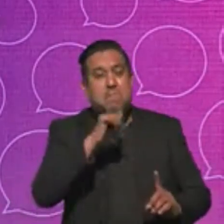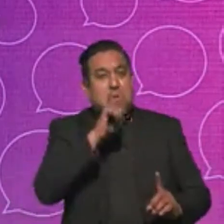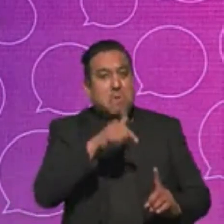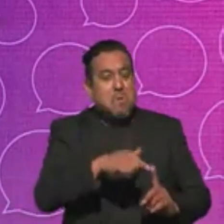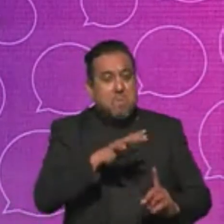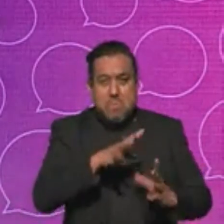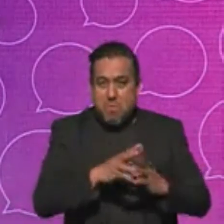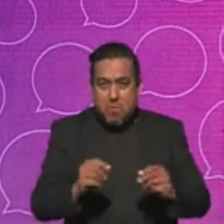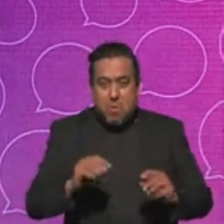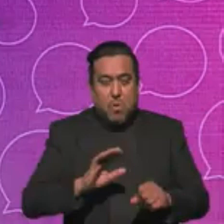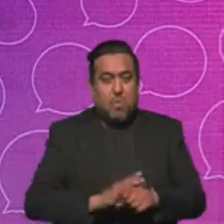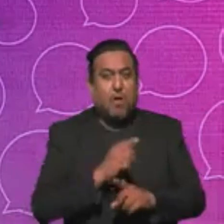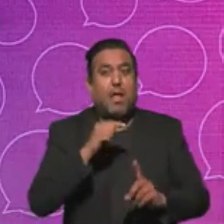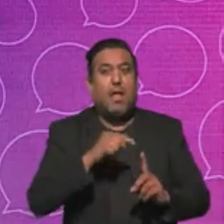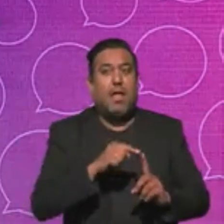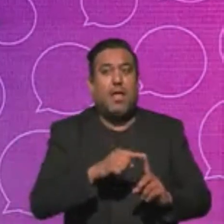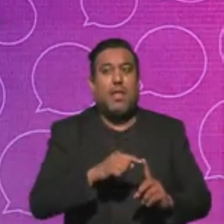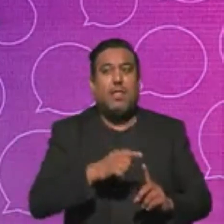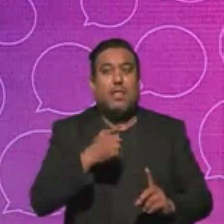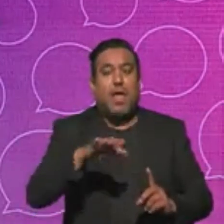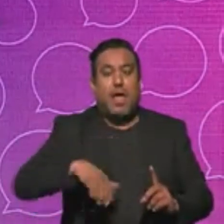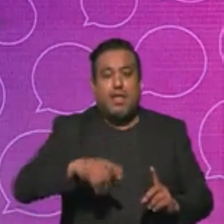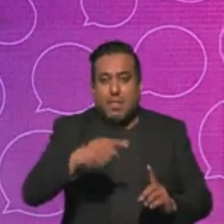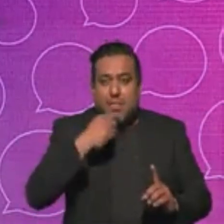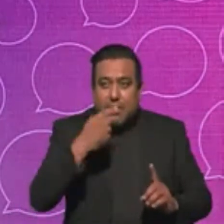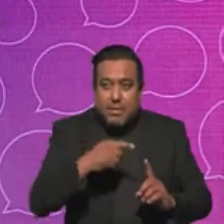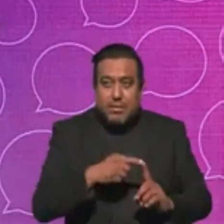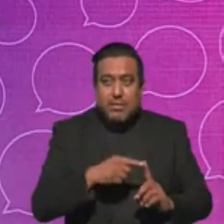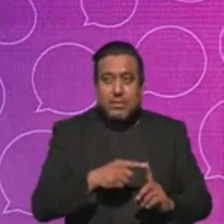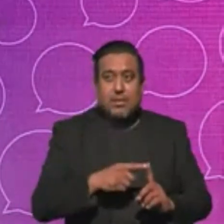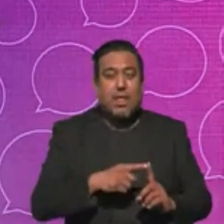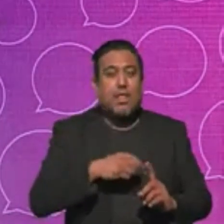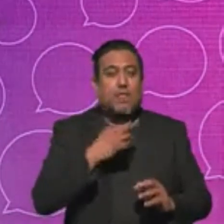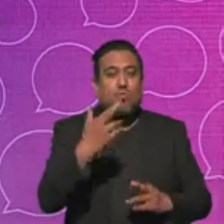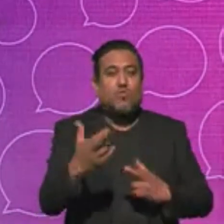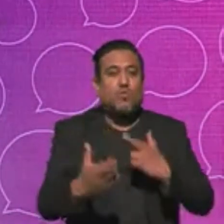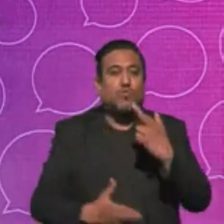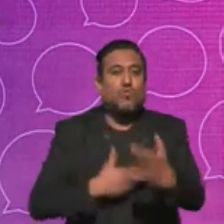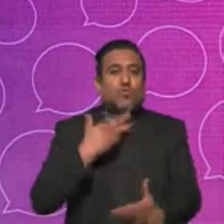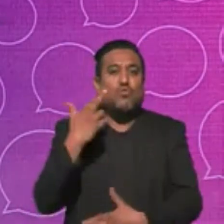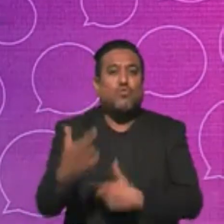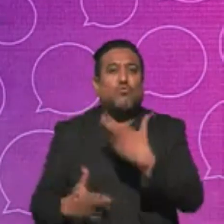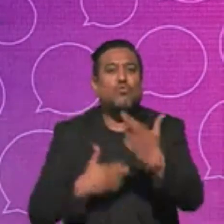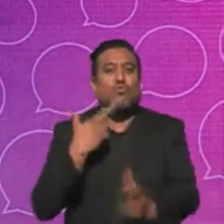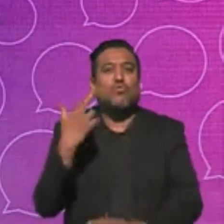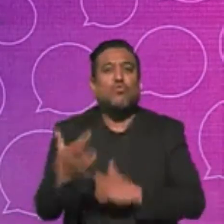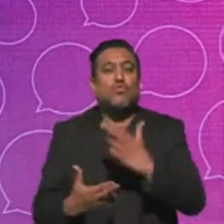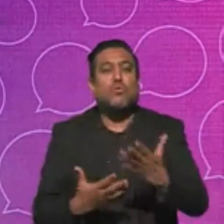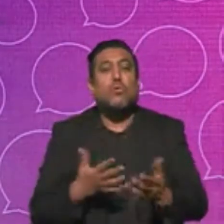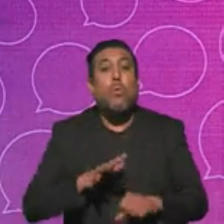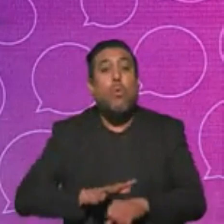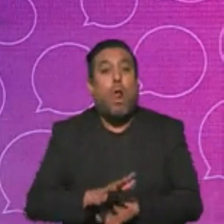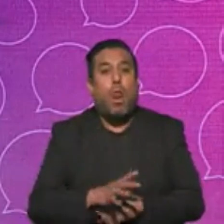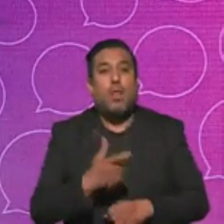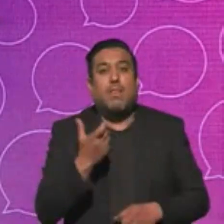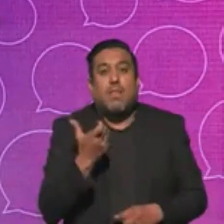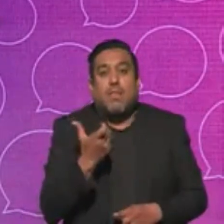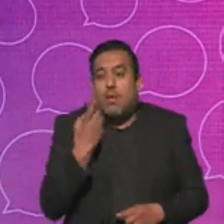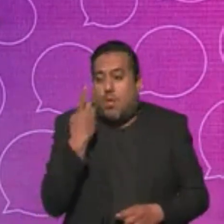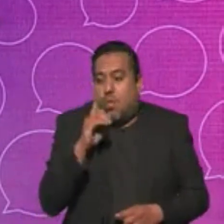hacer porque se la pasa como como ya bien dijo Dando y dando y regalando a través de recursos públicos